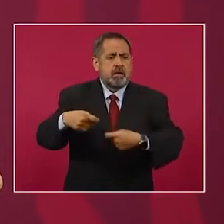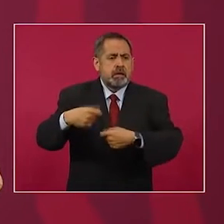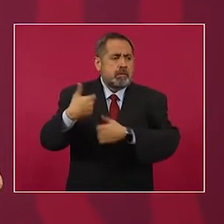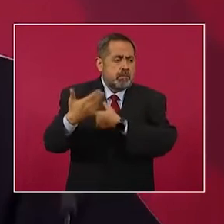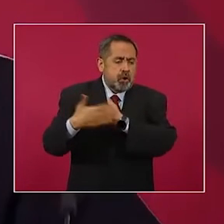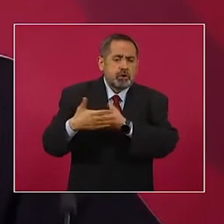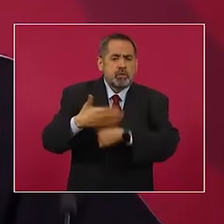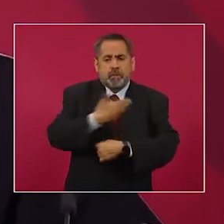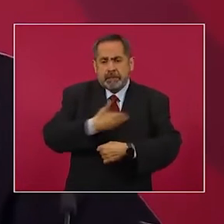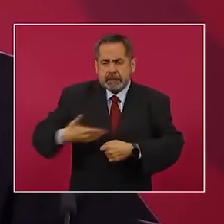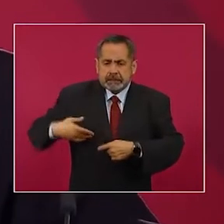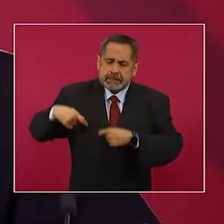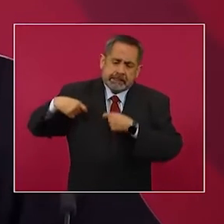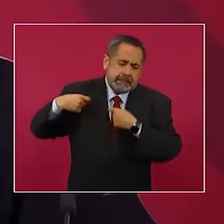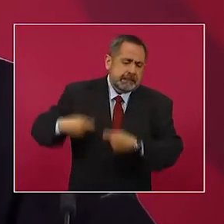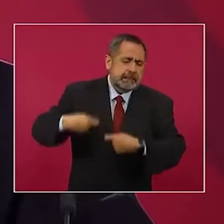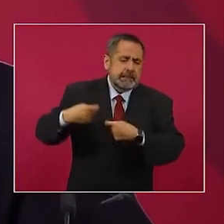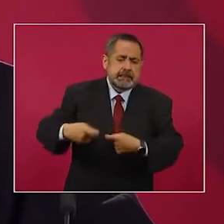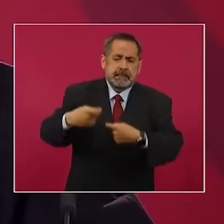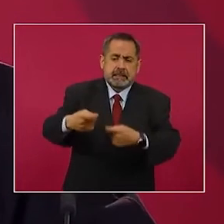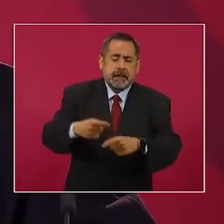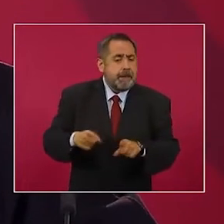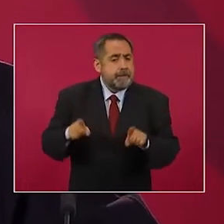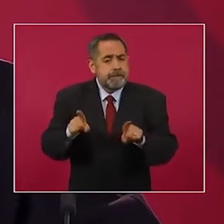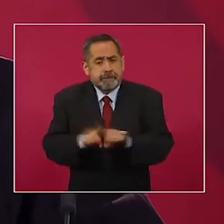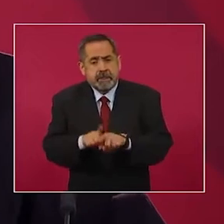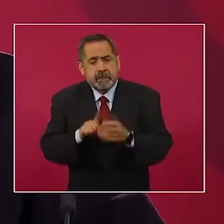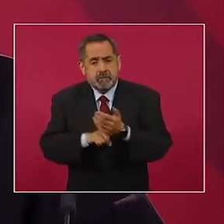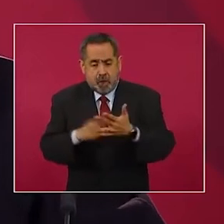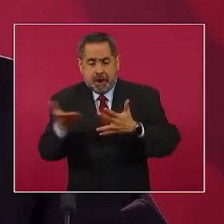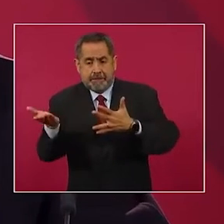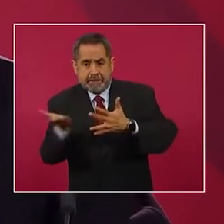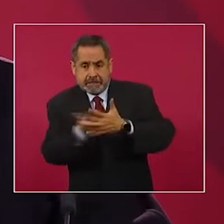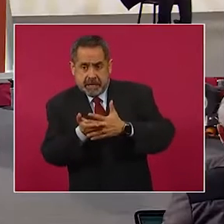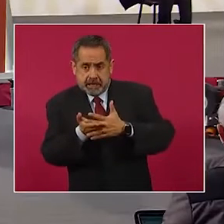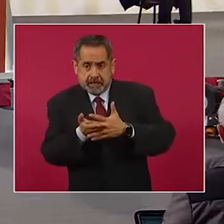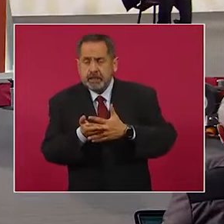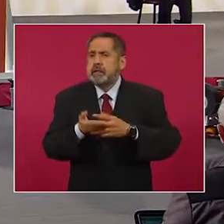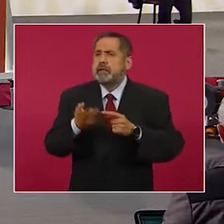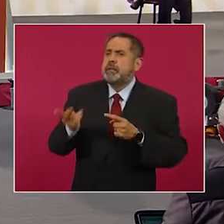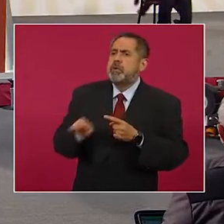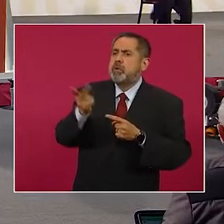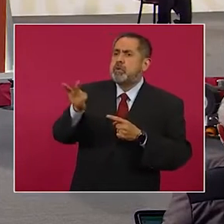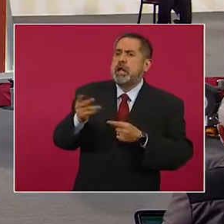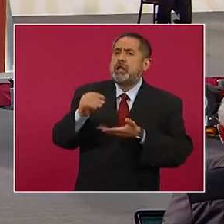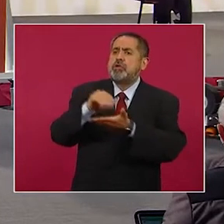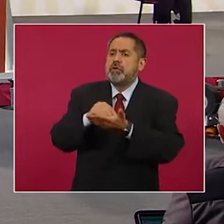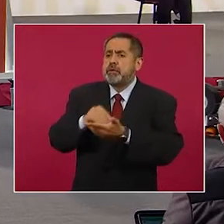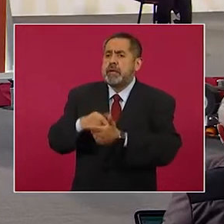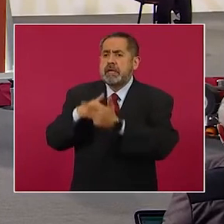sexenio se va a hacer lo mismo, a mitad del sexenio.